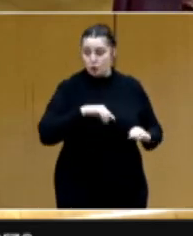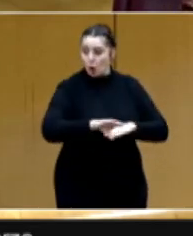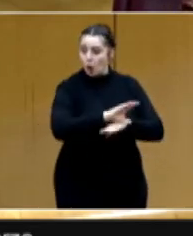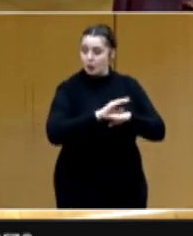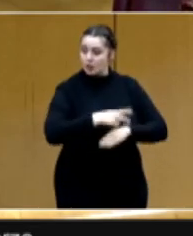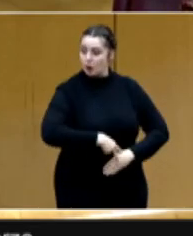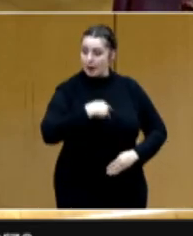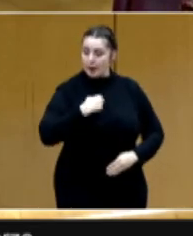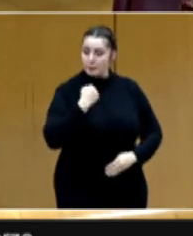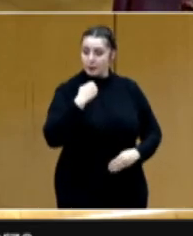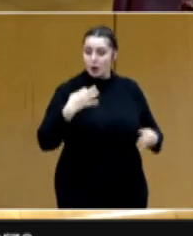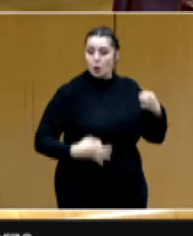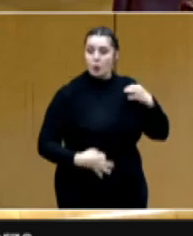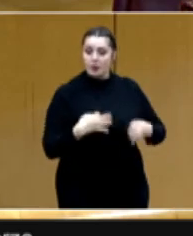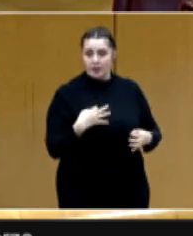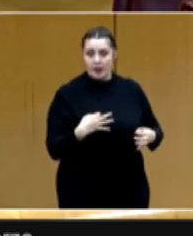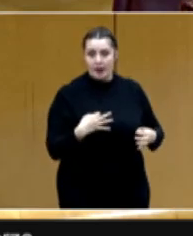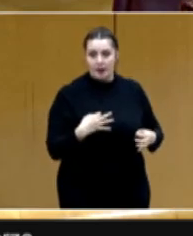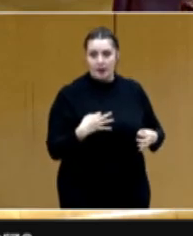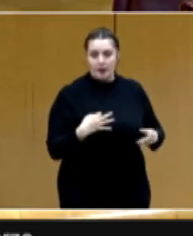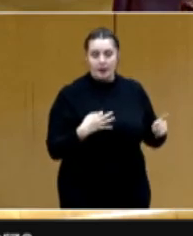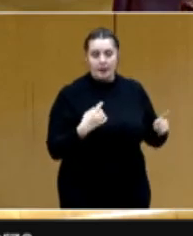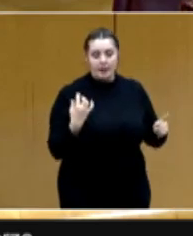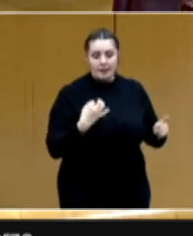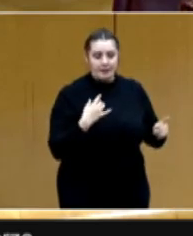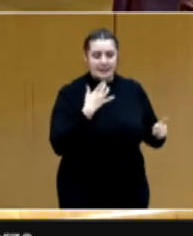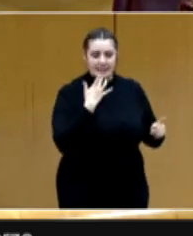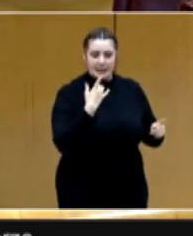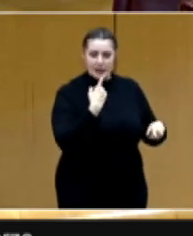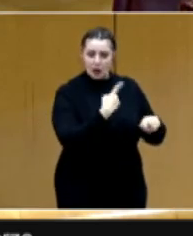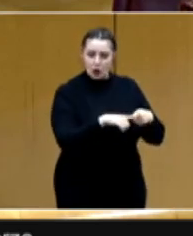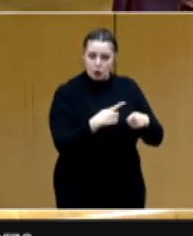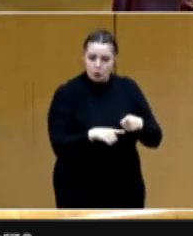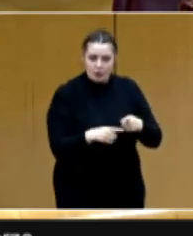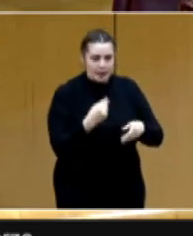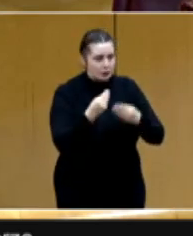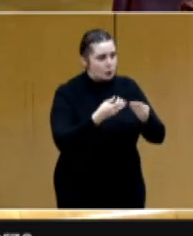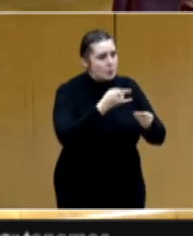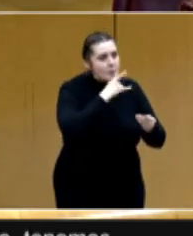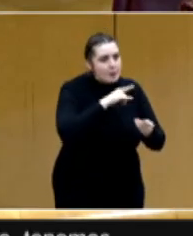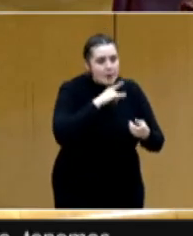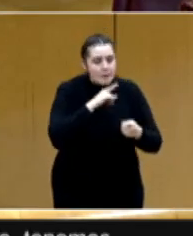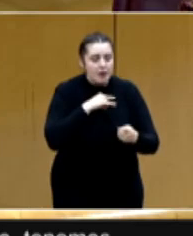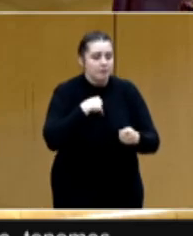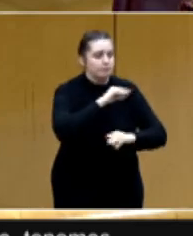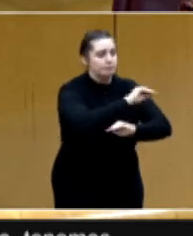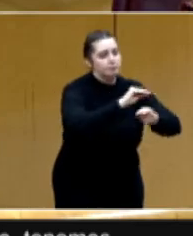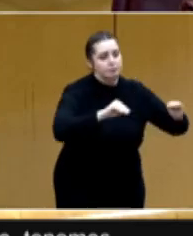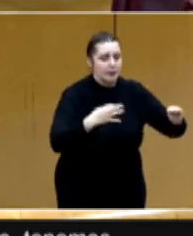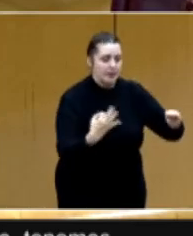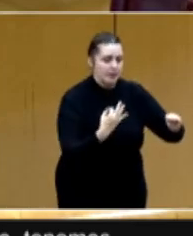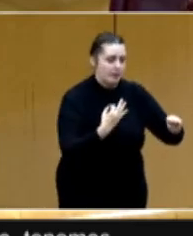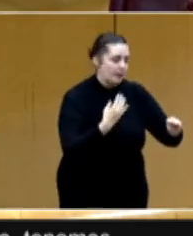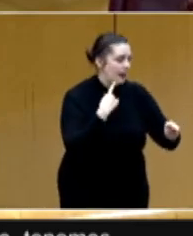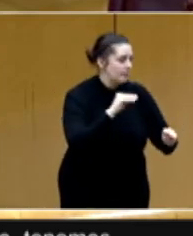estar al tanto de corregir aquellas aquellos defectos que se produzcan en su aplicación